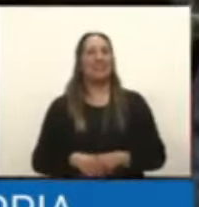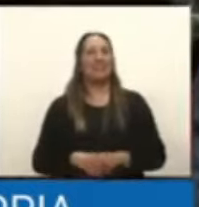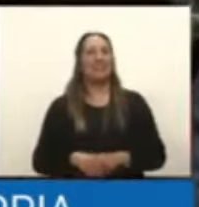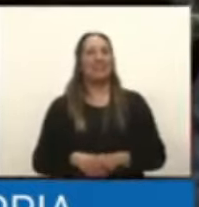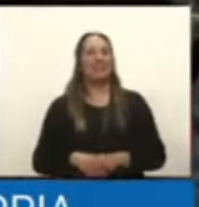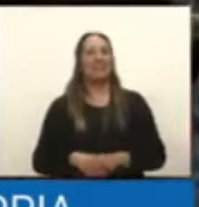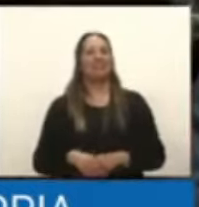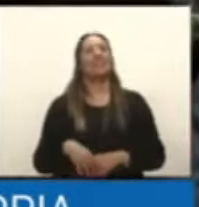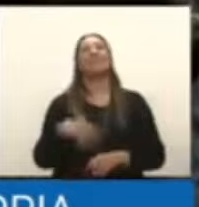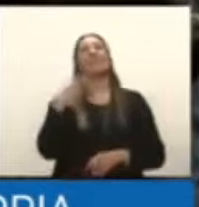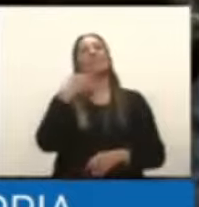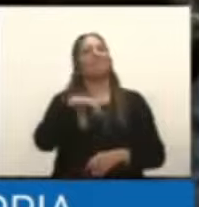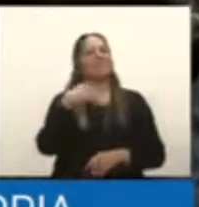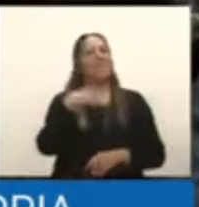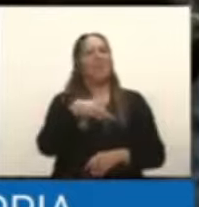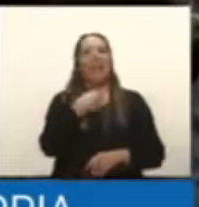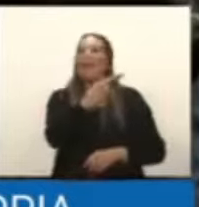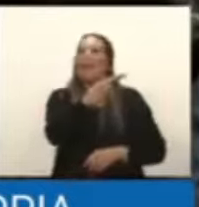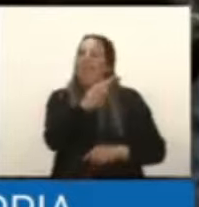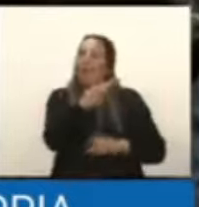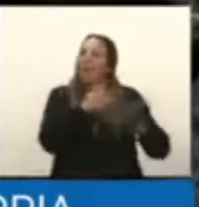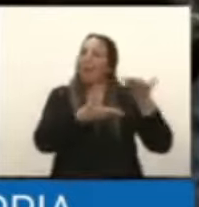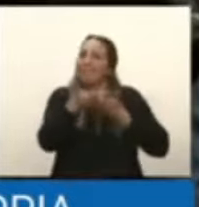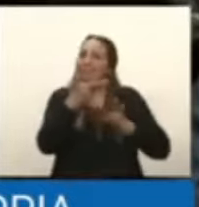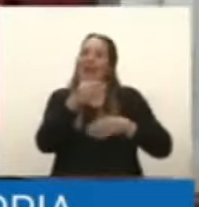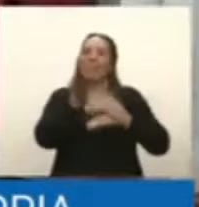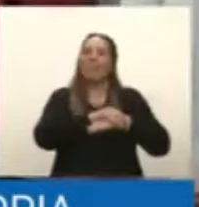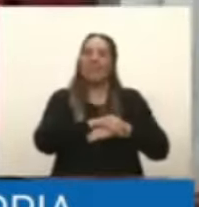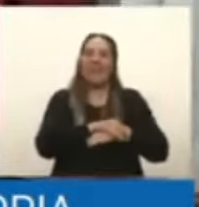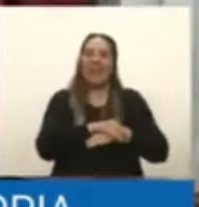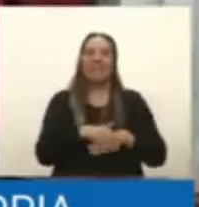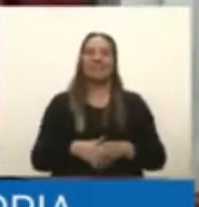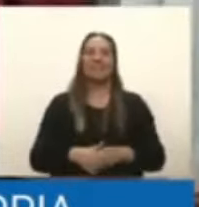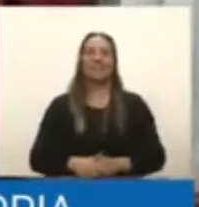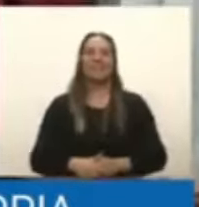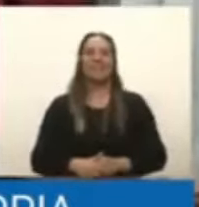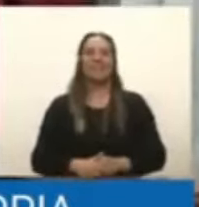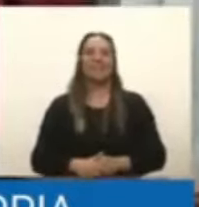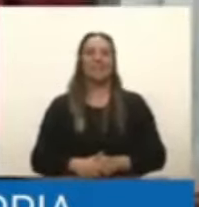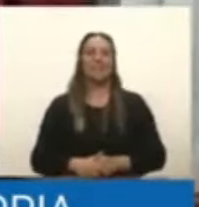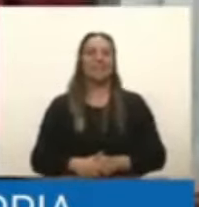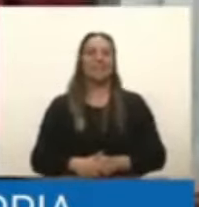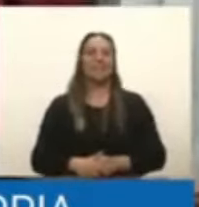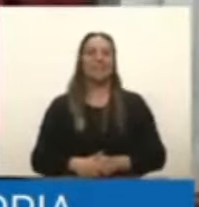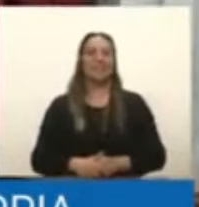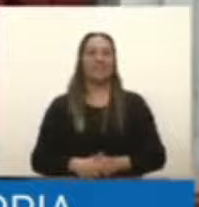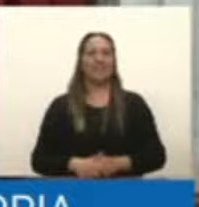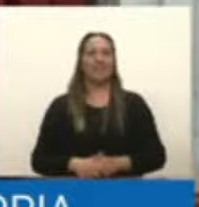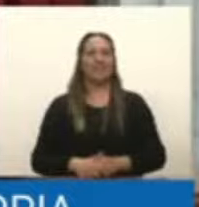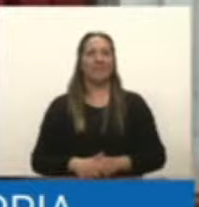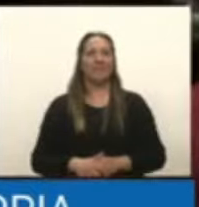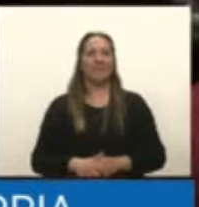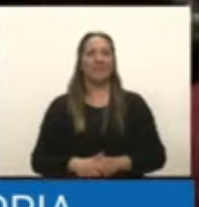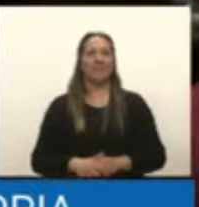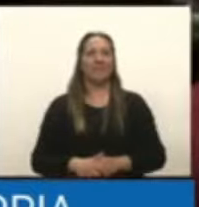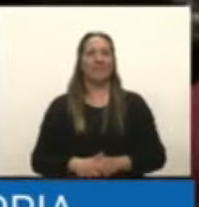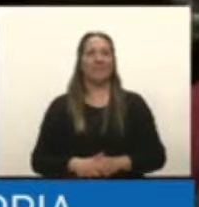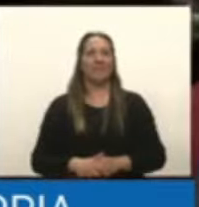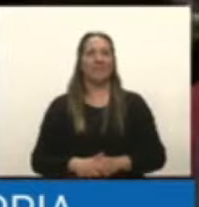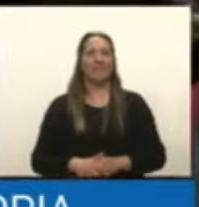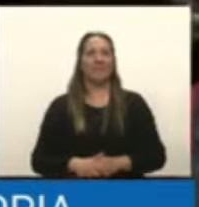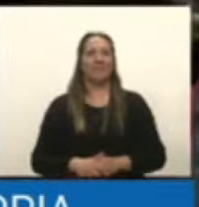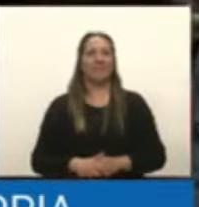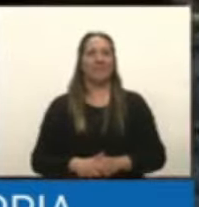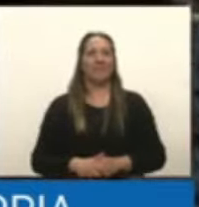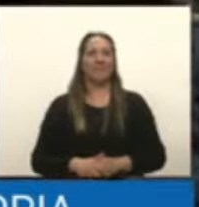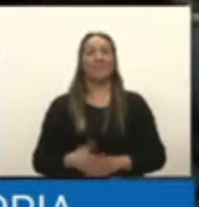Tenemos que profundizar la amistad, presidenta. Y también digo, bueno, está. No, bueno, digo nomás de que